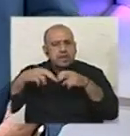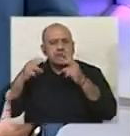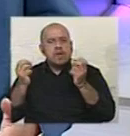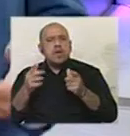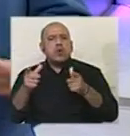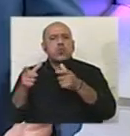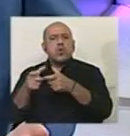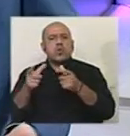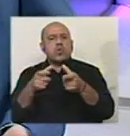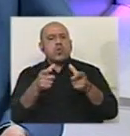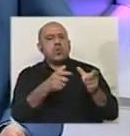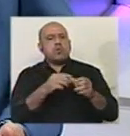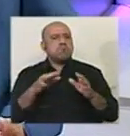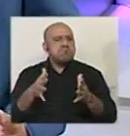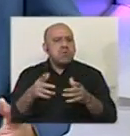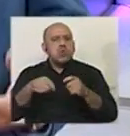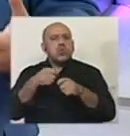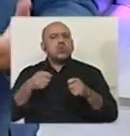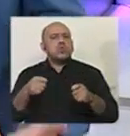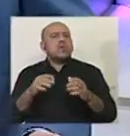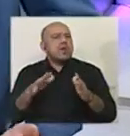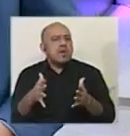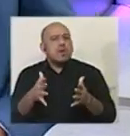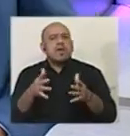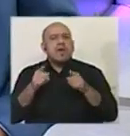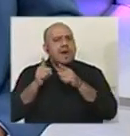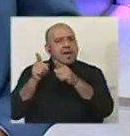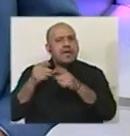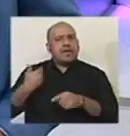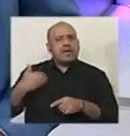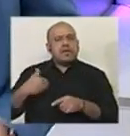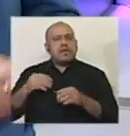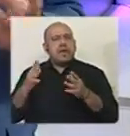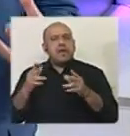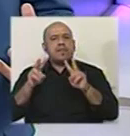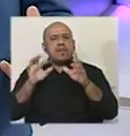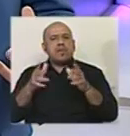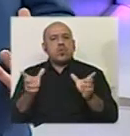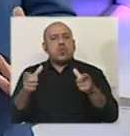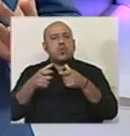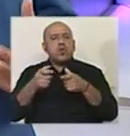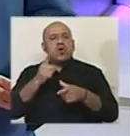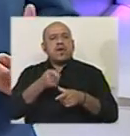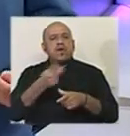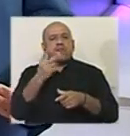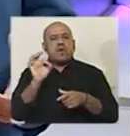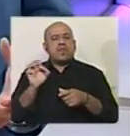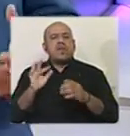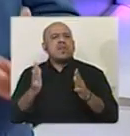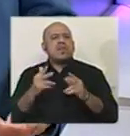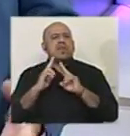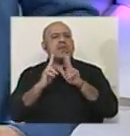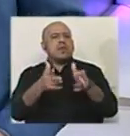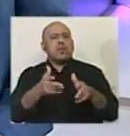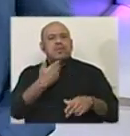que hubo, los resultados que se obtuvieron, lo que generó en Argentina esta cumbre, lo que dijo el presidente francés